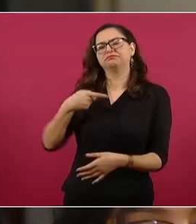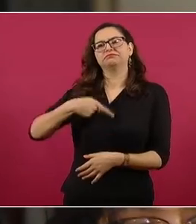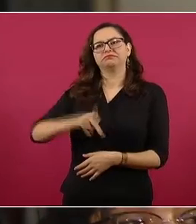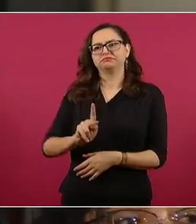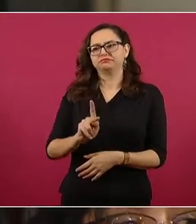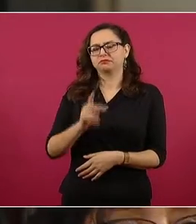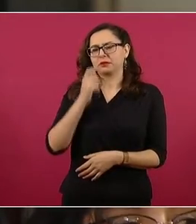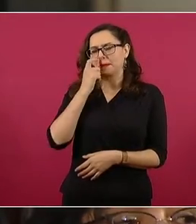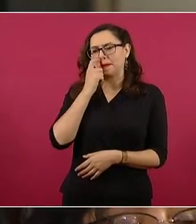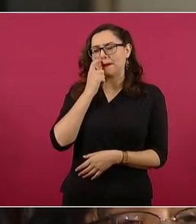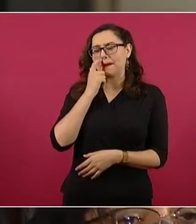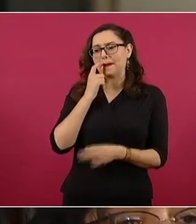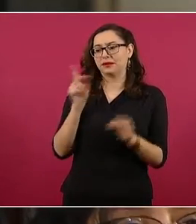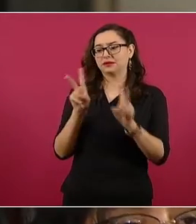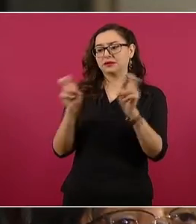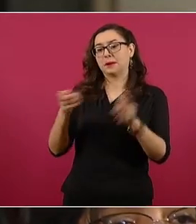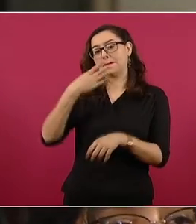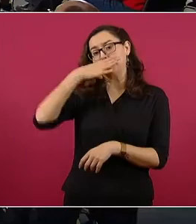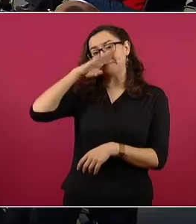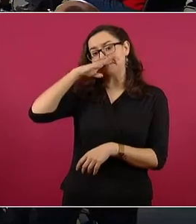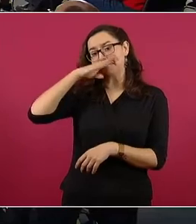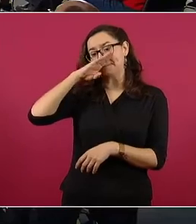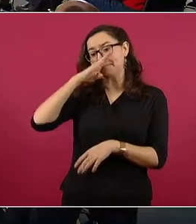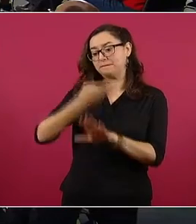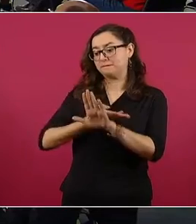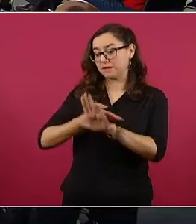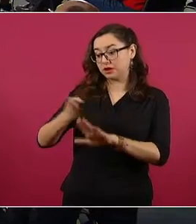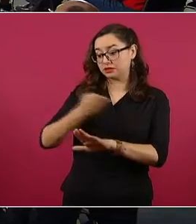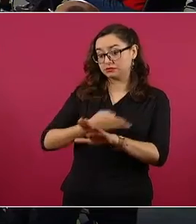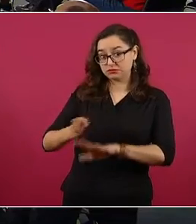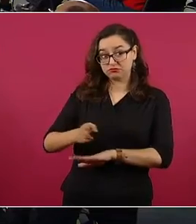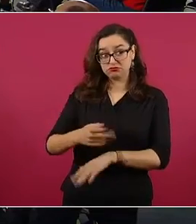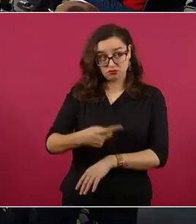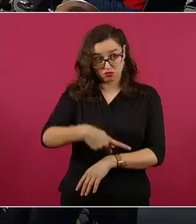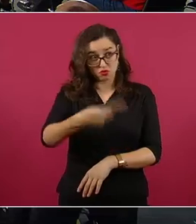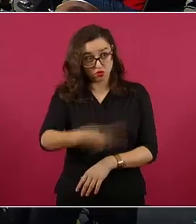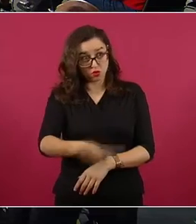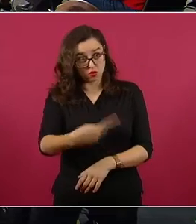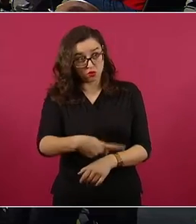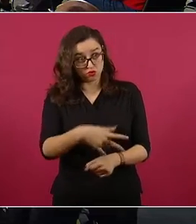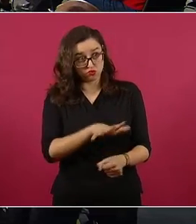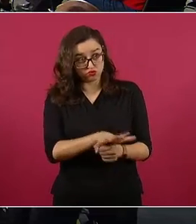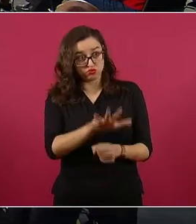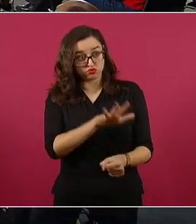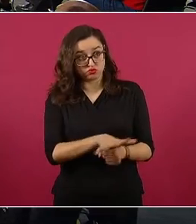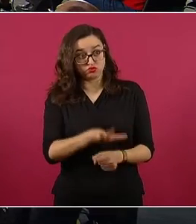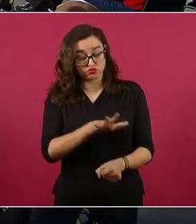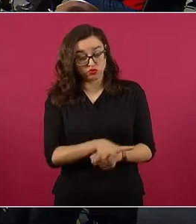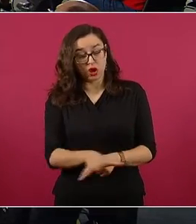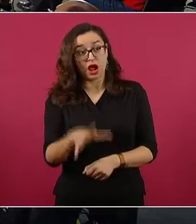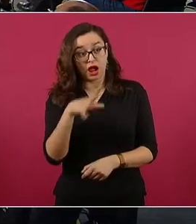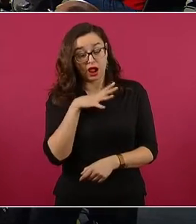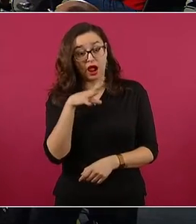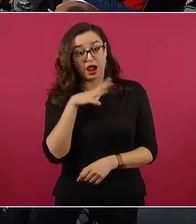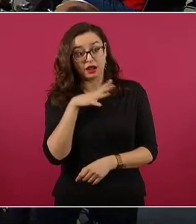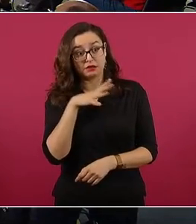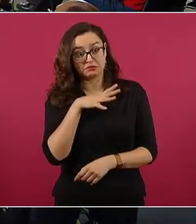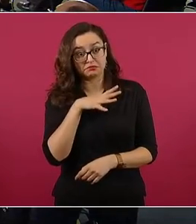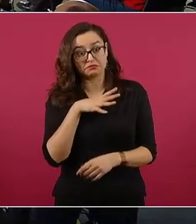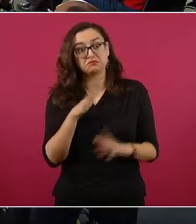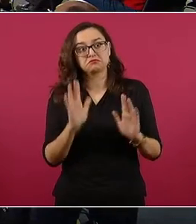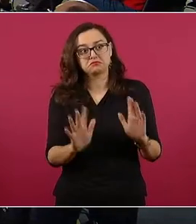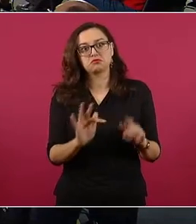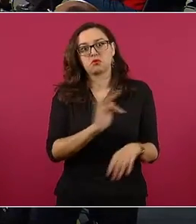decirlo, autosuficientes en este maíz blanco. Eso nos puede garantizar que no va a haber incremento